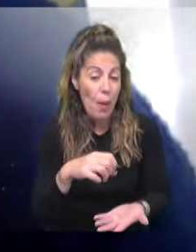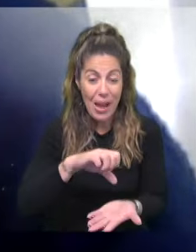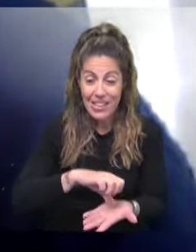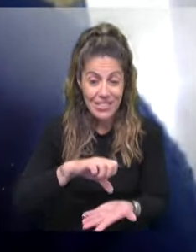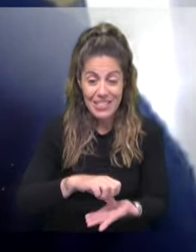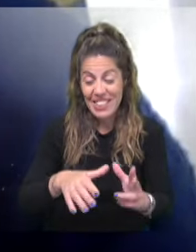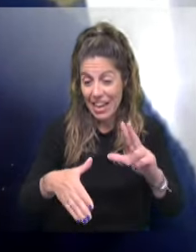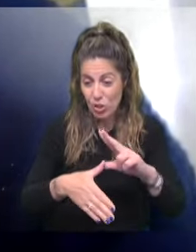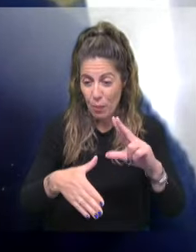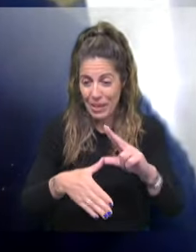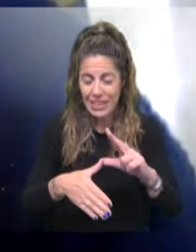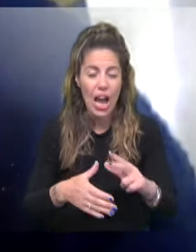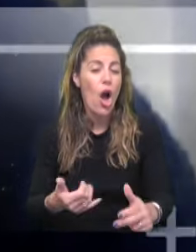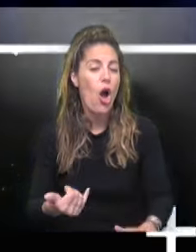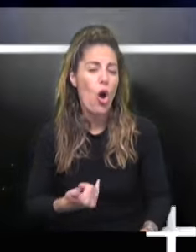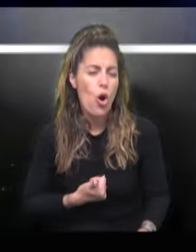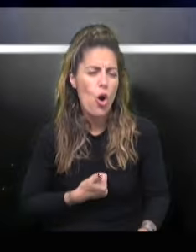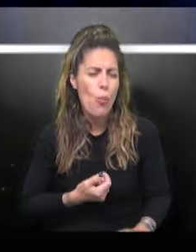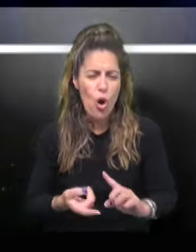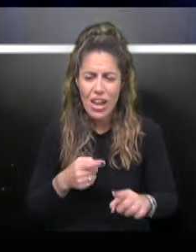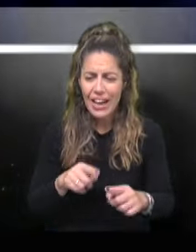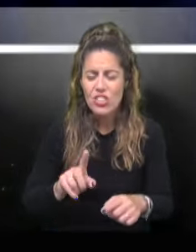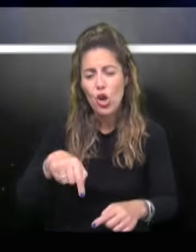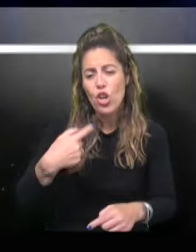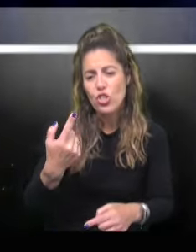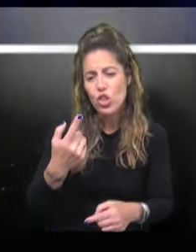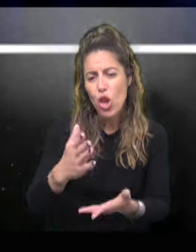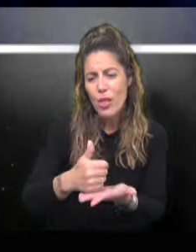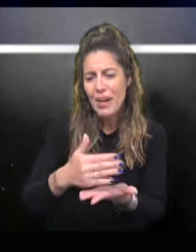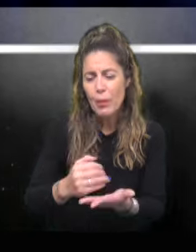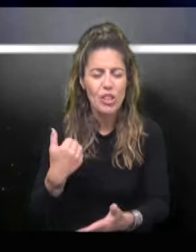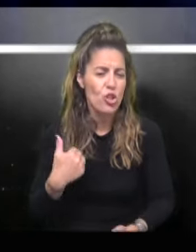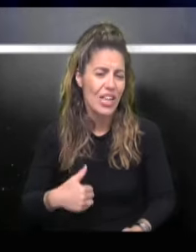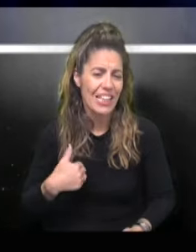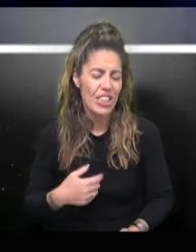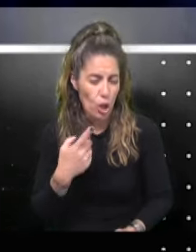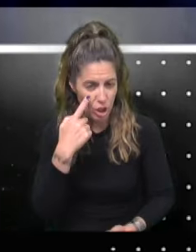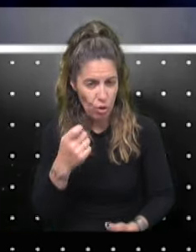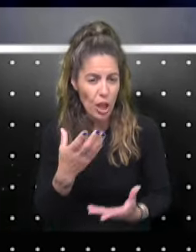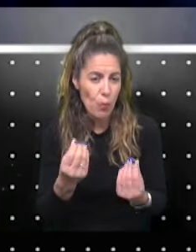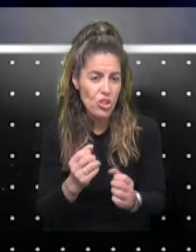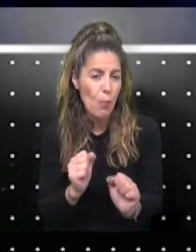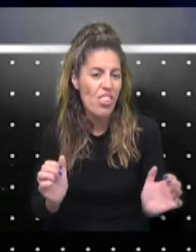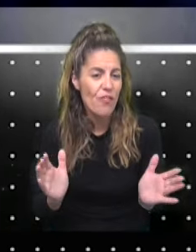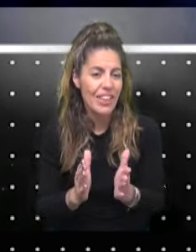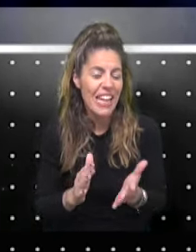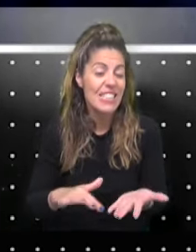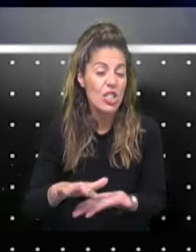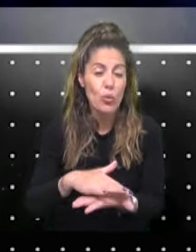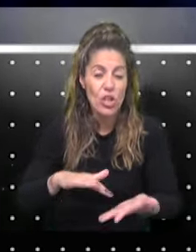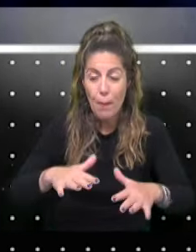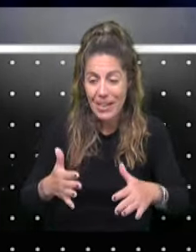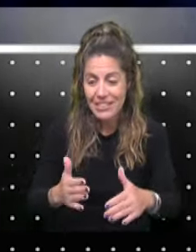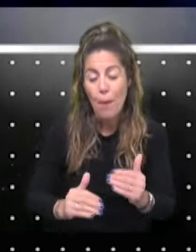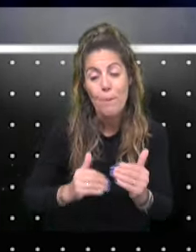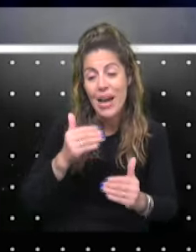latinoamericanos Cómo es Javier la relación con las otras provincias argentinas teniendo en cuenta de que muchas pueden afrontar situaciones similares Más